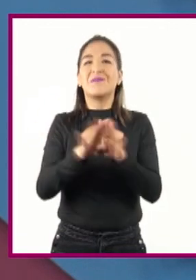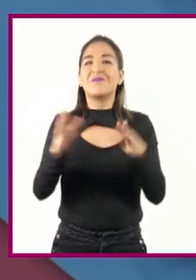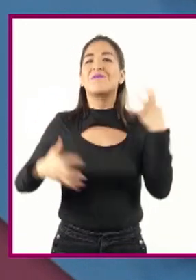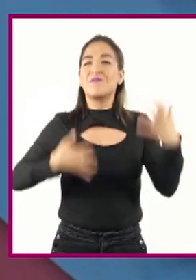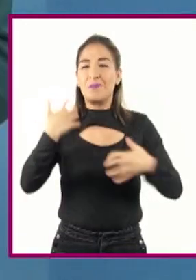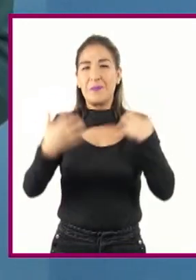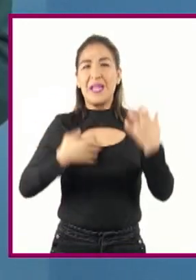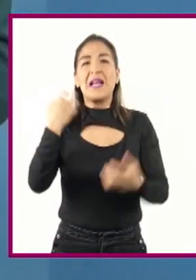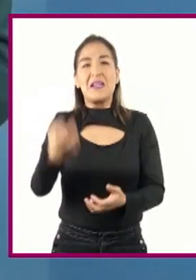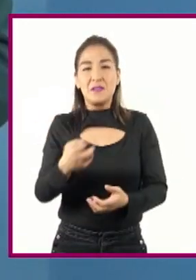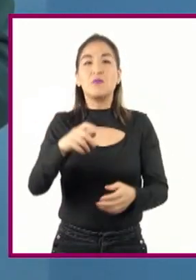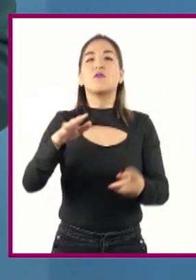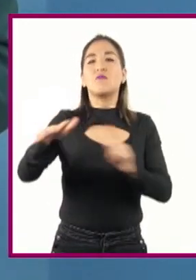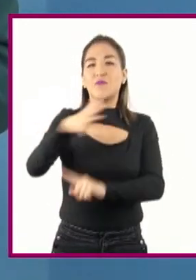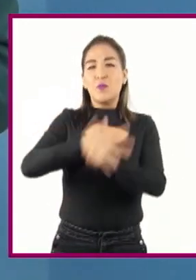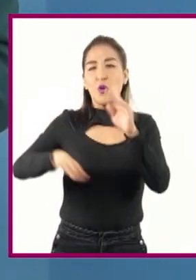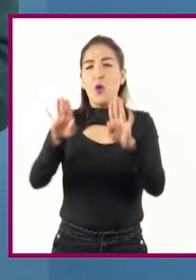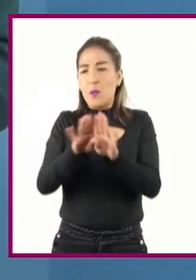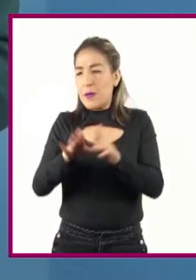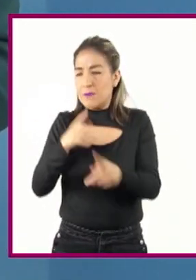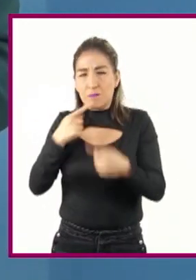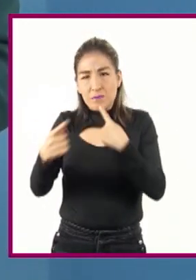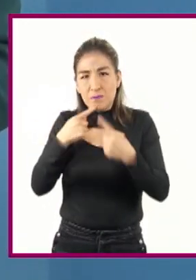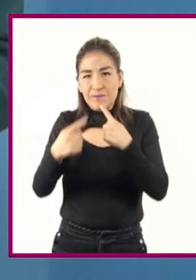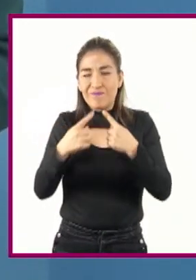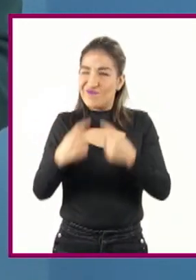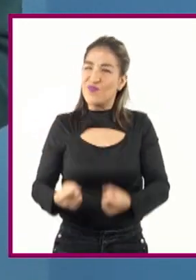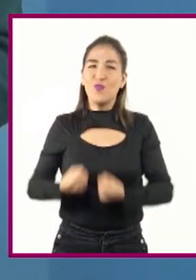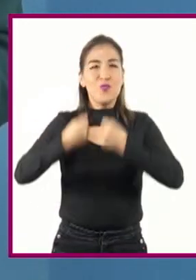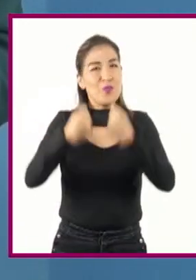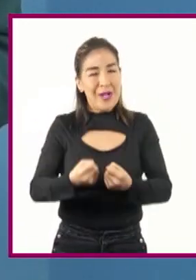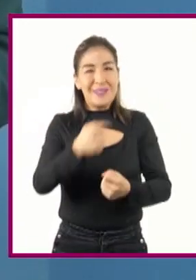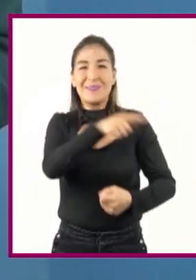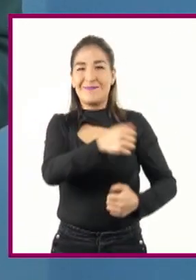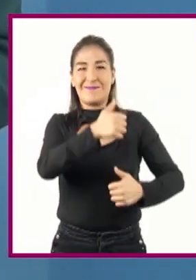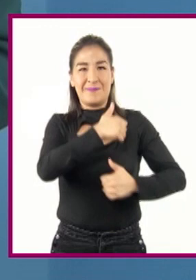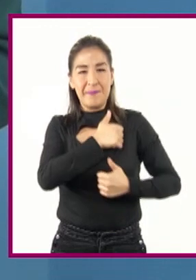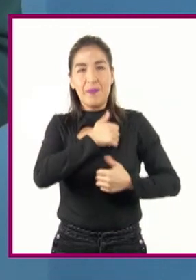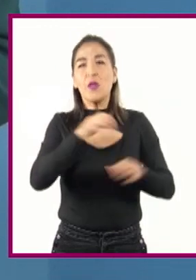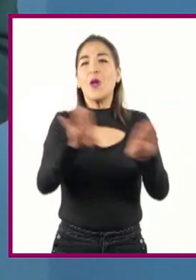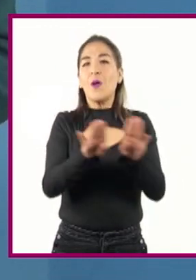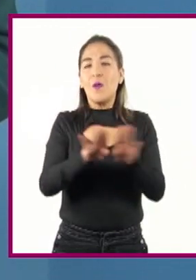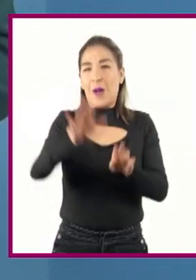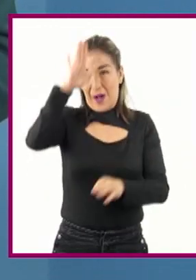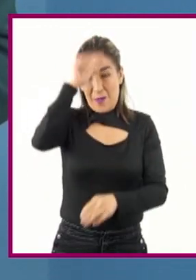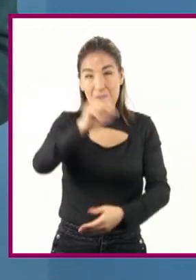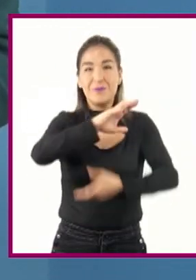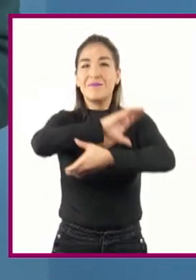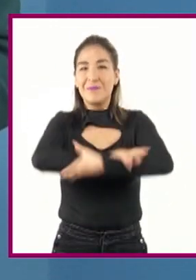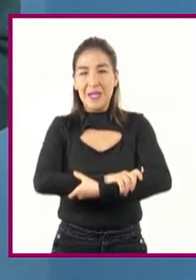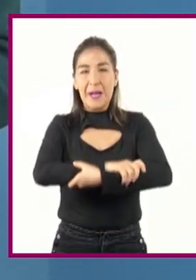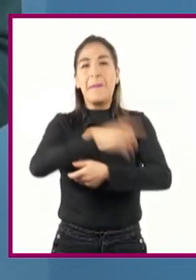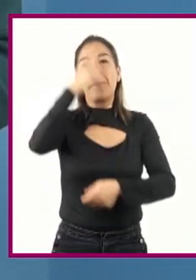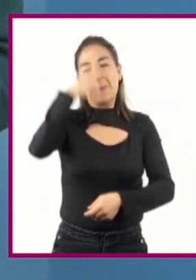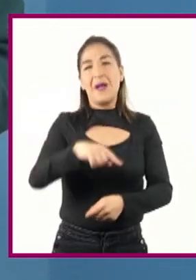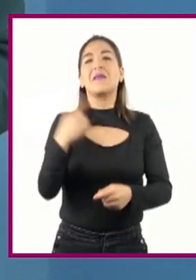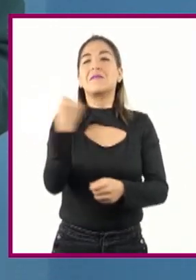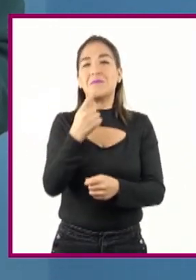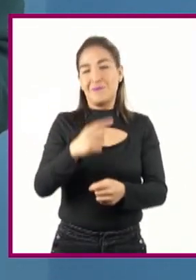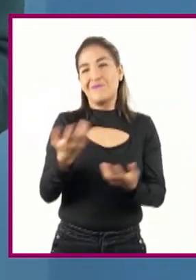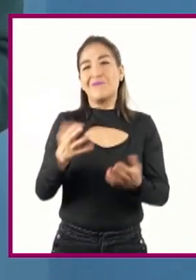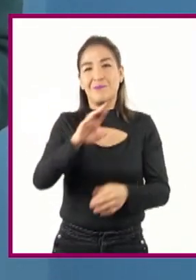potencias se vieron obligadas a fortalecer sus ejércitos y a establecer alianzas para mantener a salvo